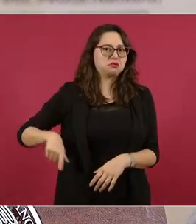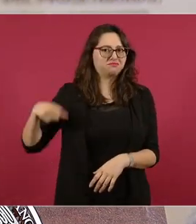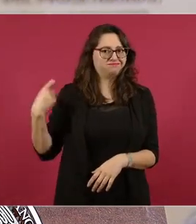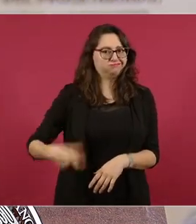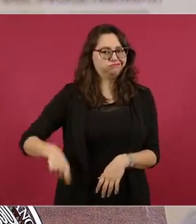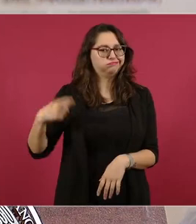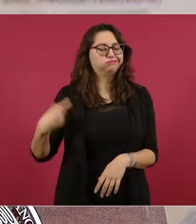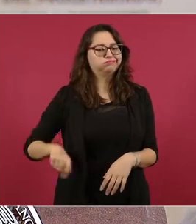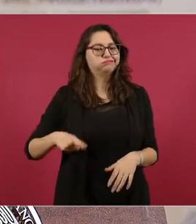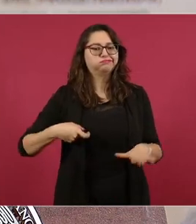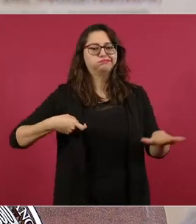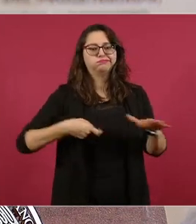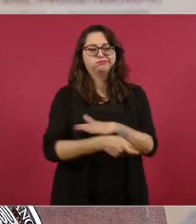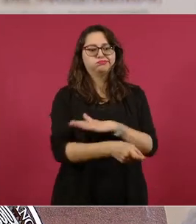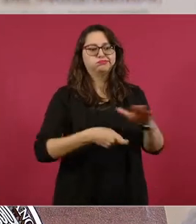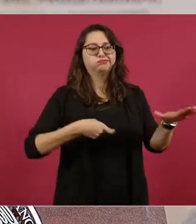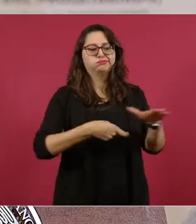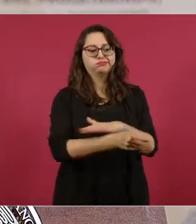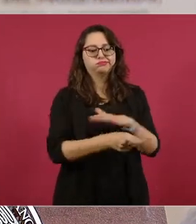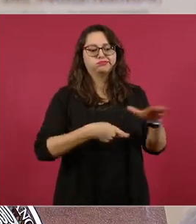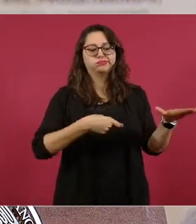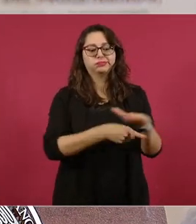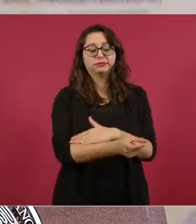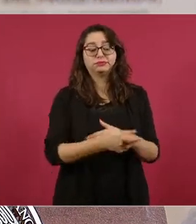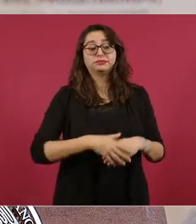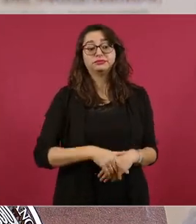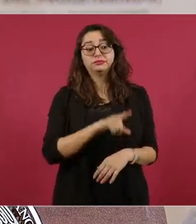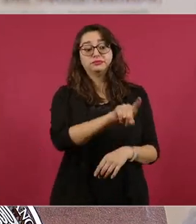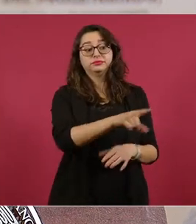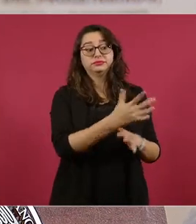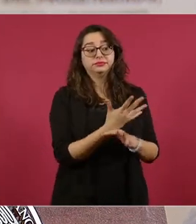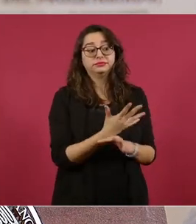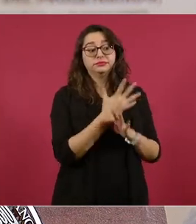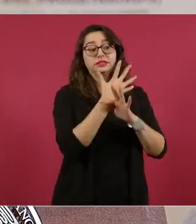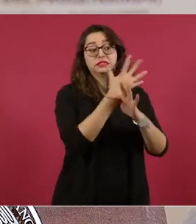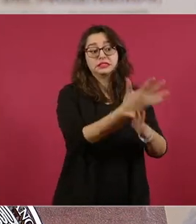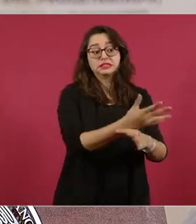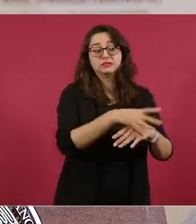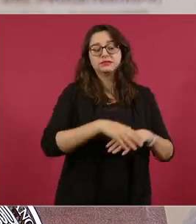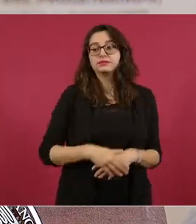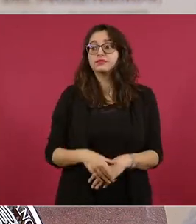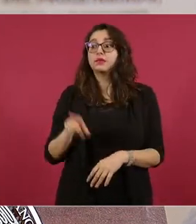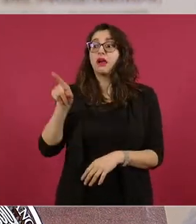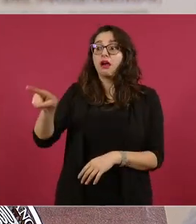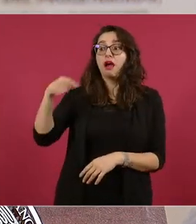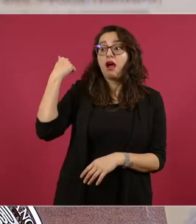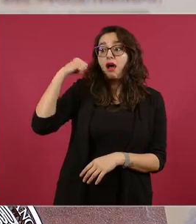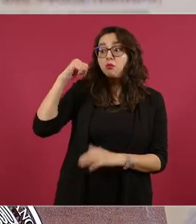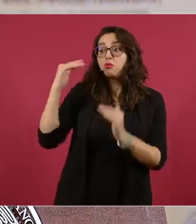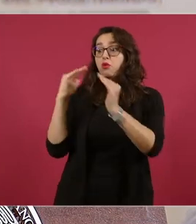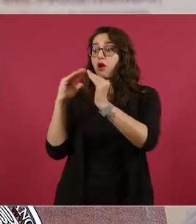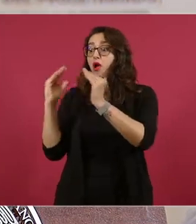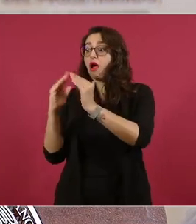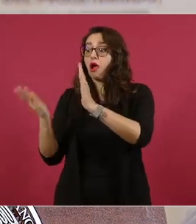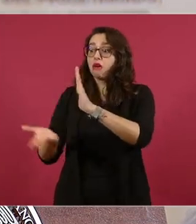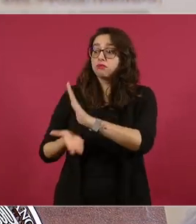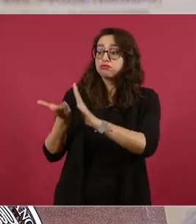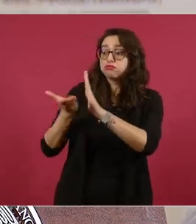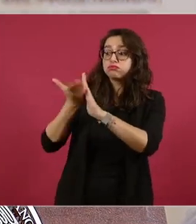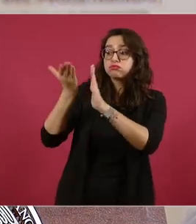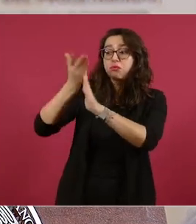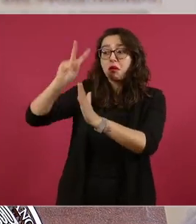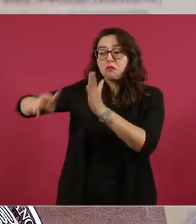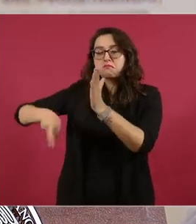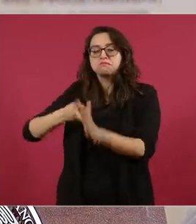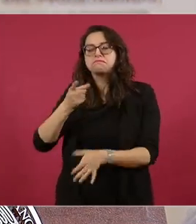dice él que engañan al presidente cuando informa que ya se han distribuido la ayuda para reconstruir las casas destruidas por